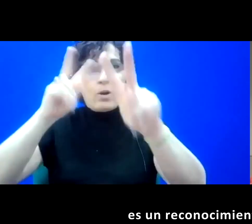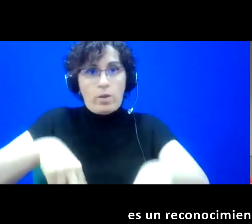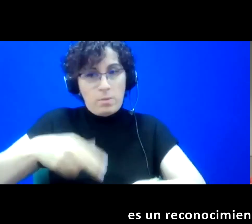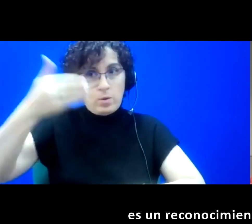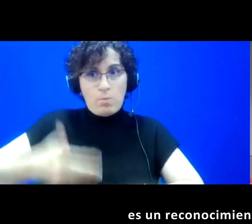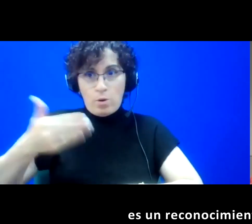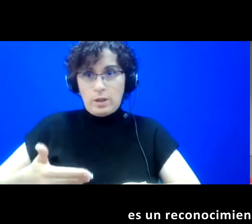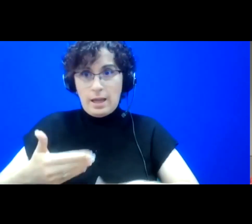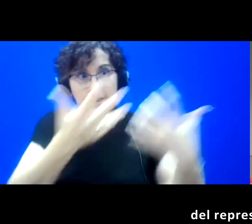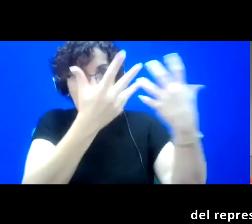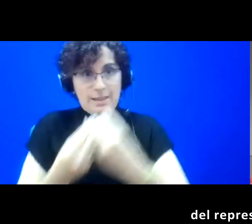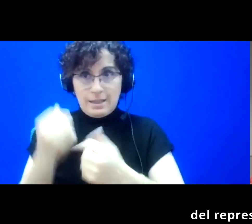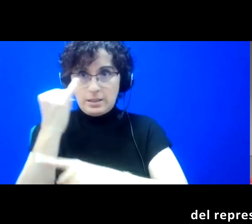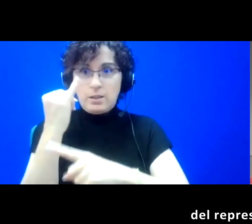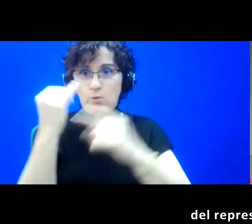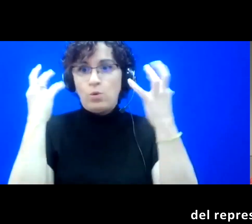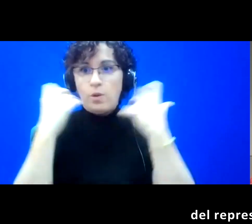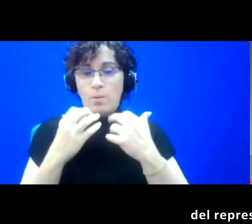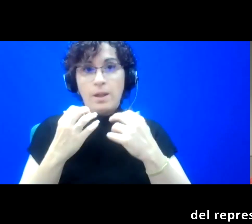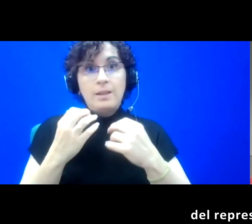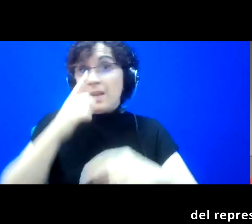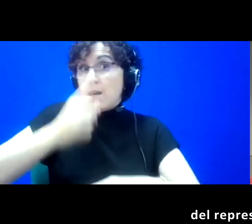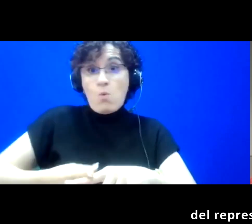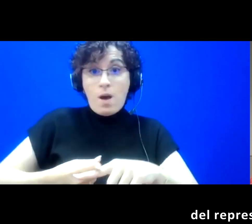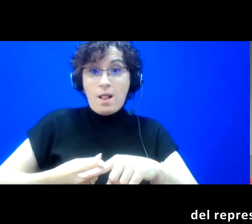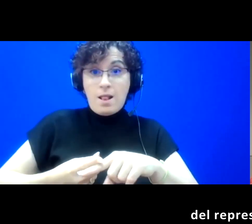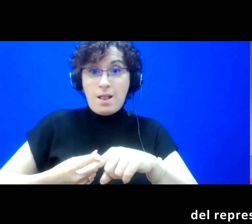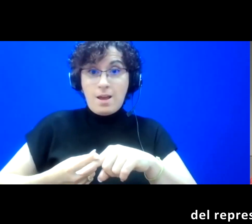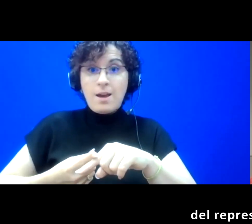y lo mismo puedo decir del